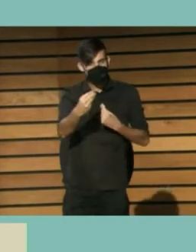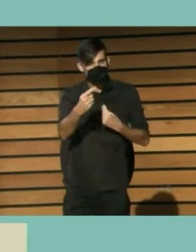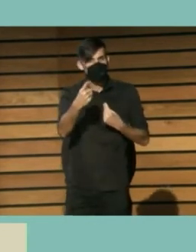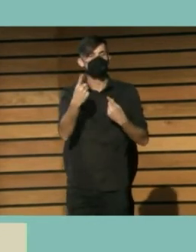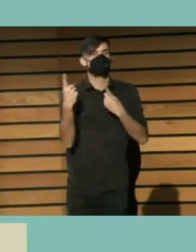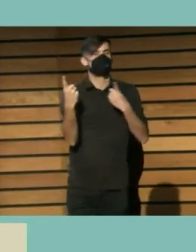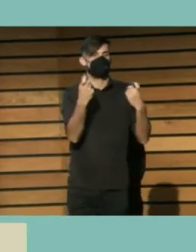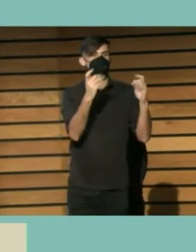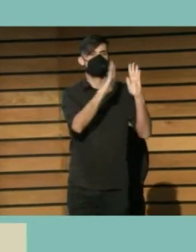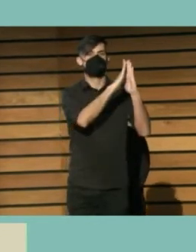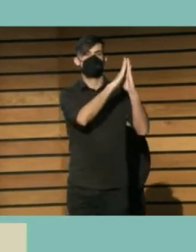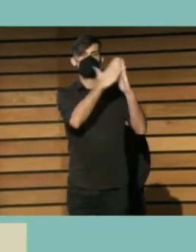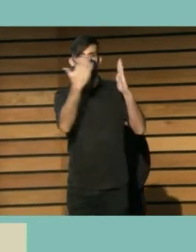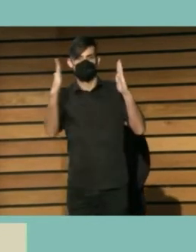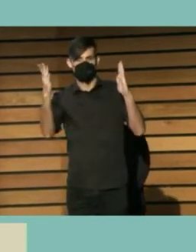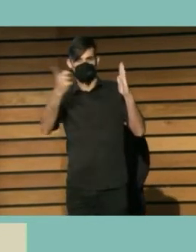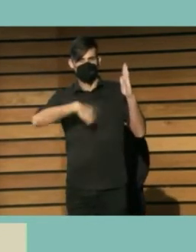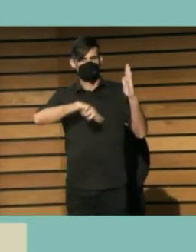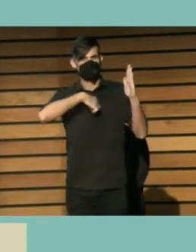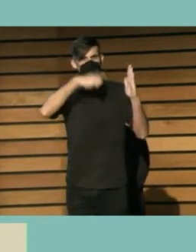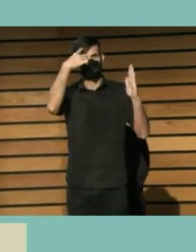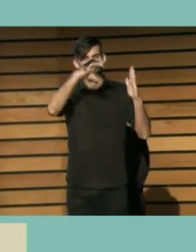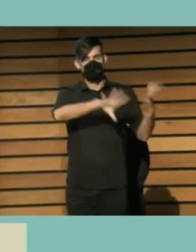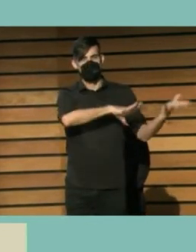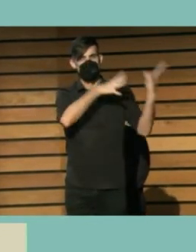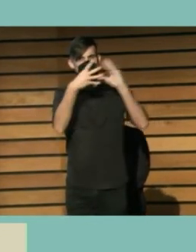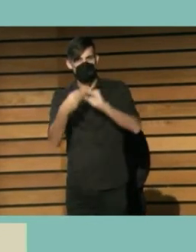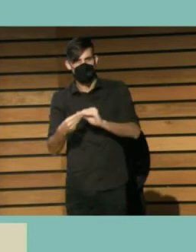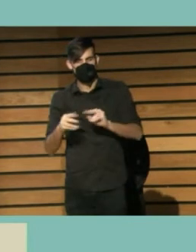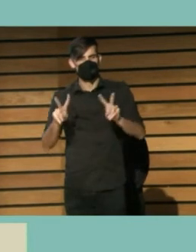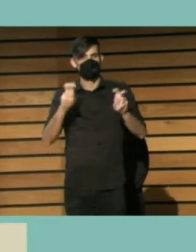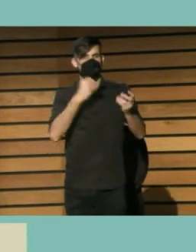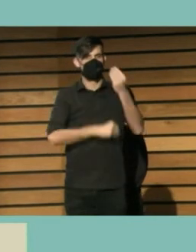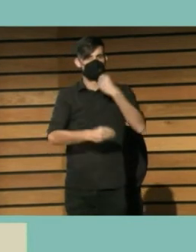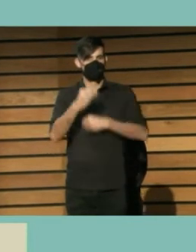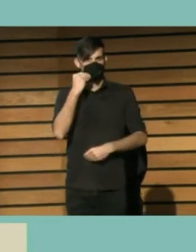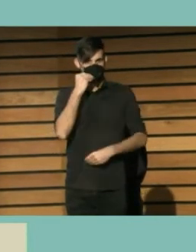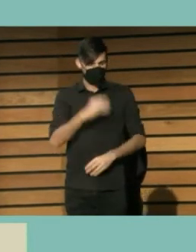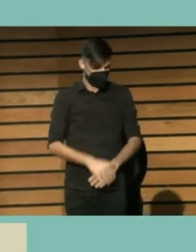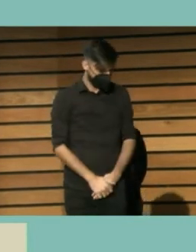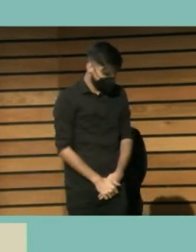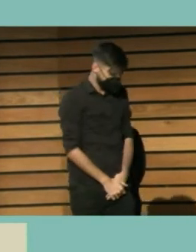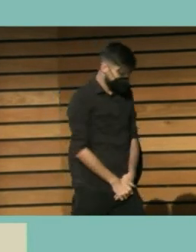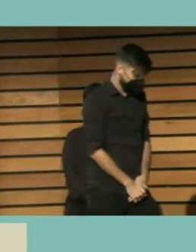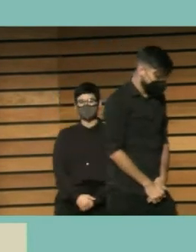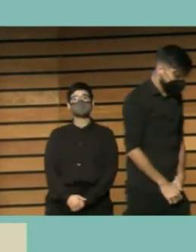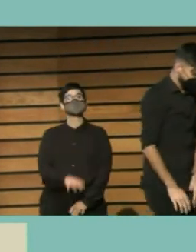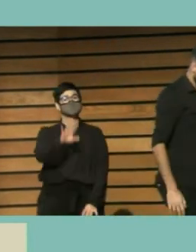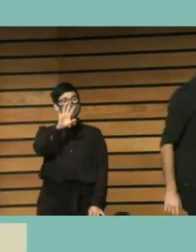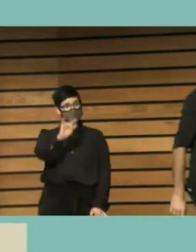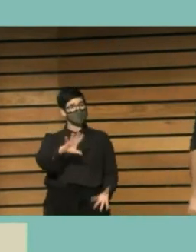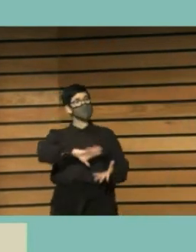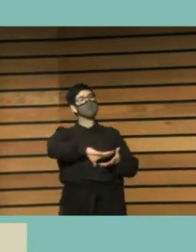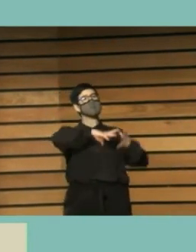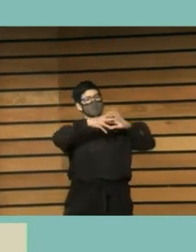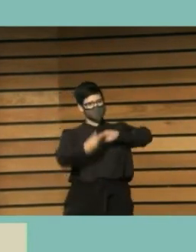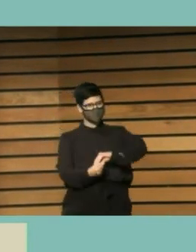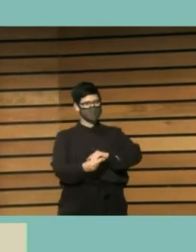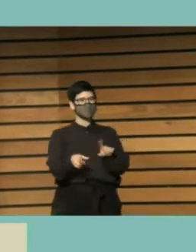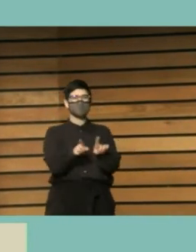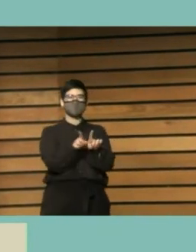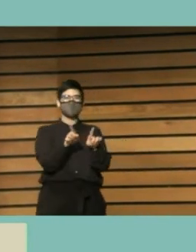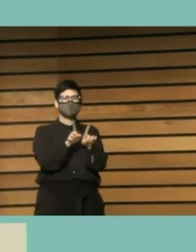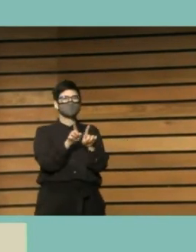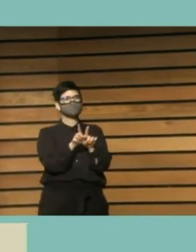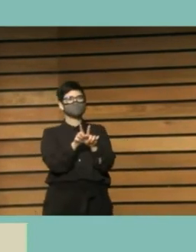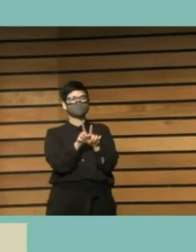que las bibliotecas sepamos adaptarnos a ese nuevo consumo. Sí, adaptarnos, a pesar de que